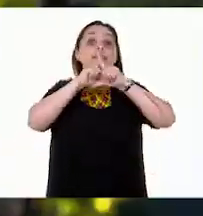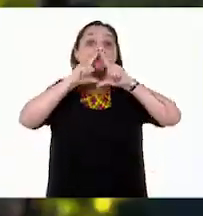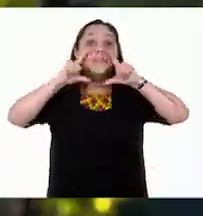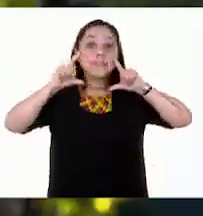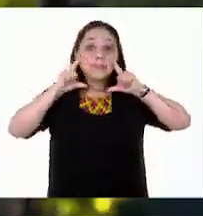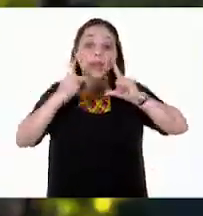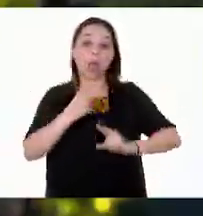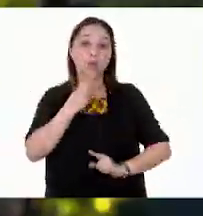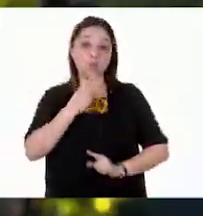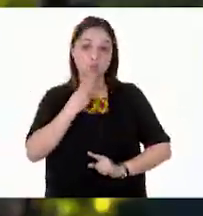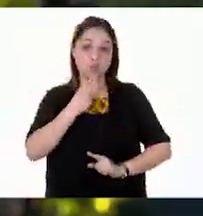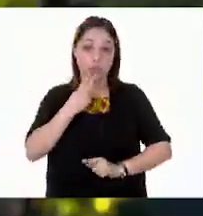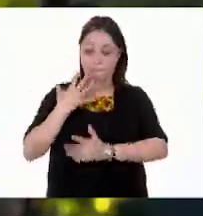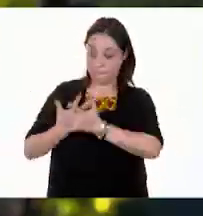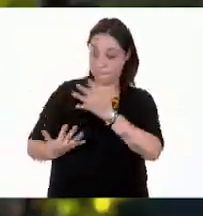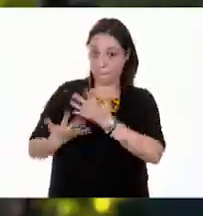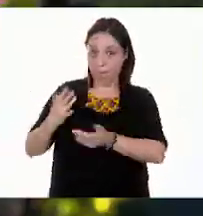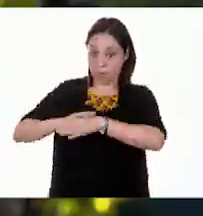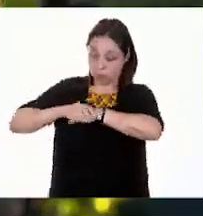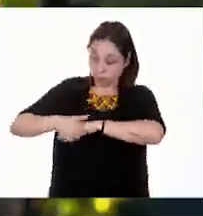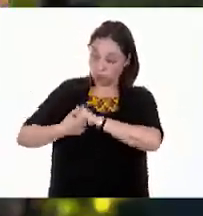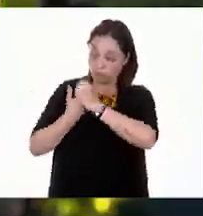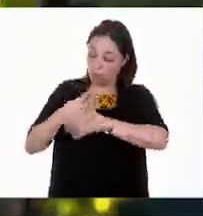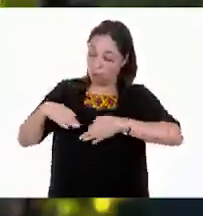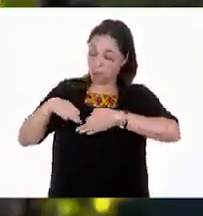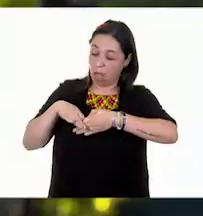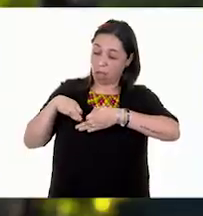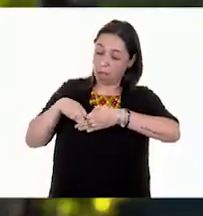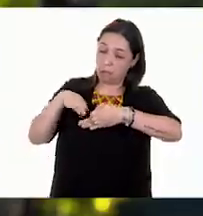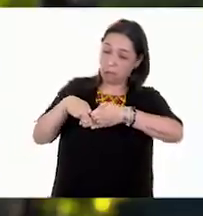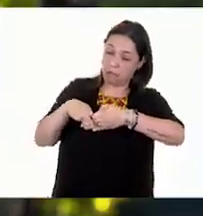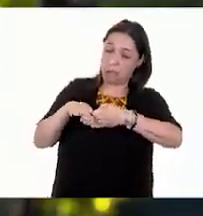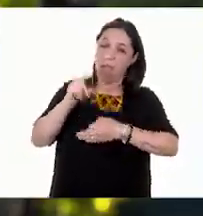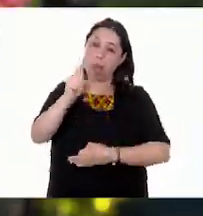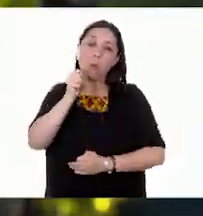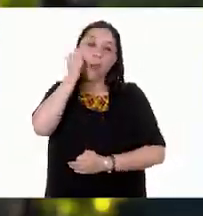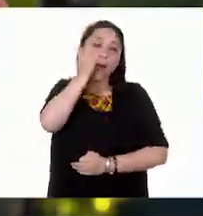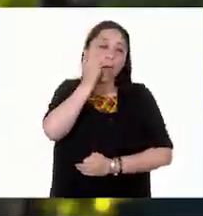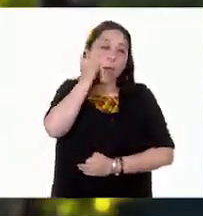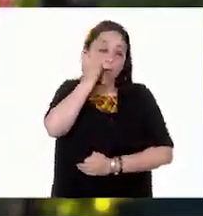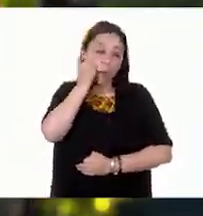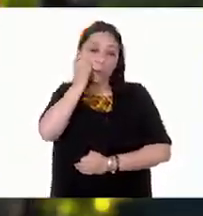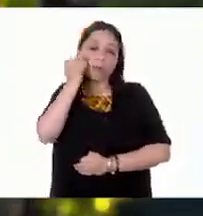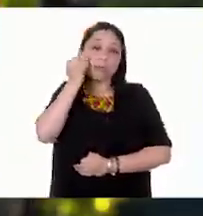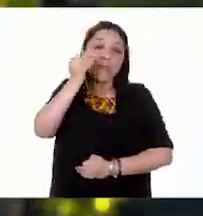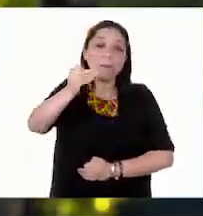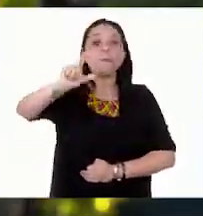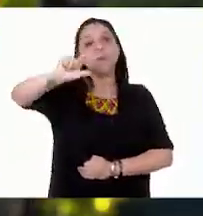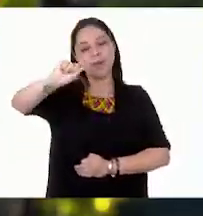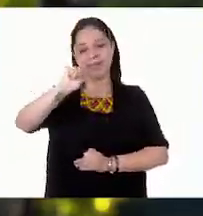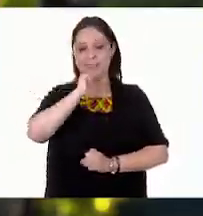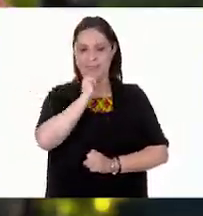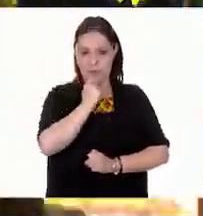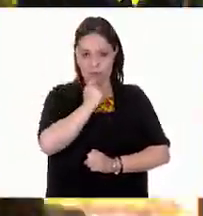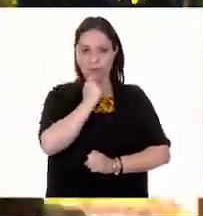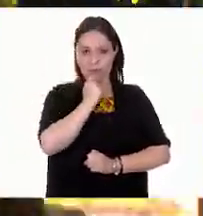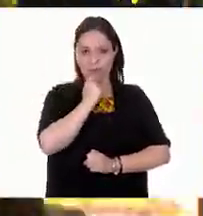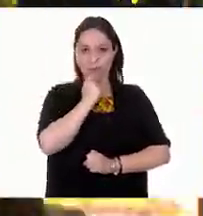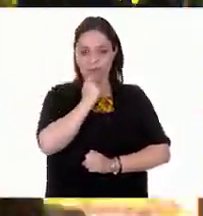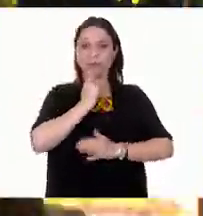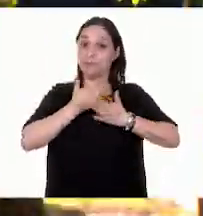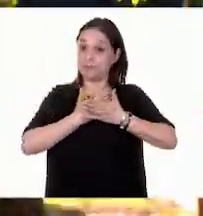cubrebocas. Lava tus manos frecuentemente con agua y con jabón por lo menos durante 20 segundos.